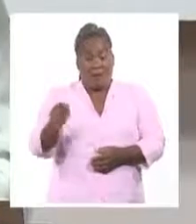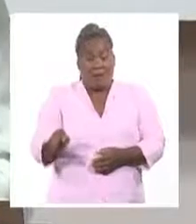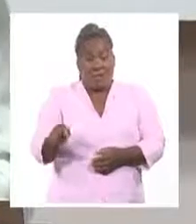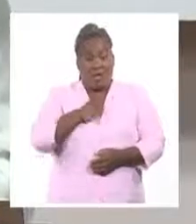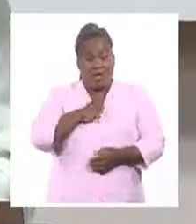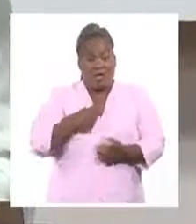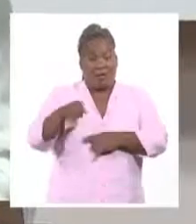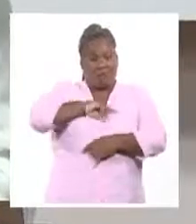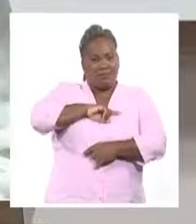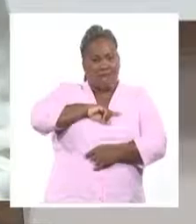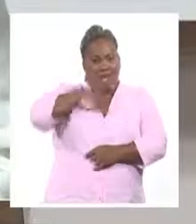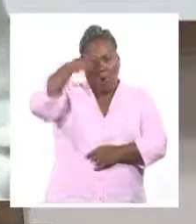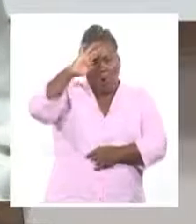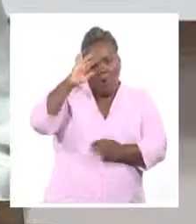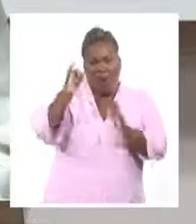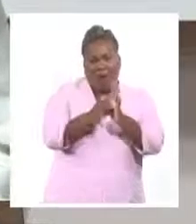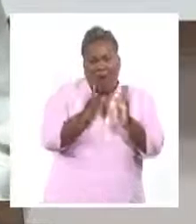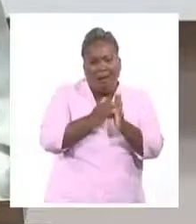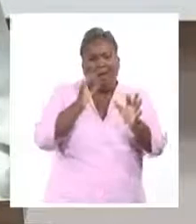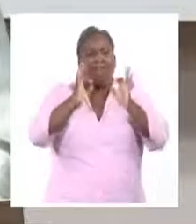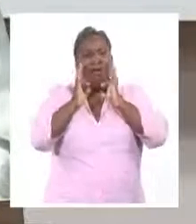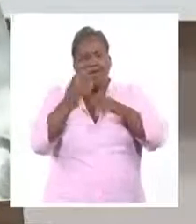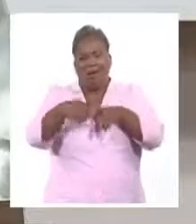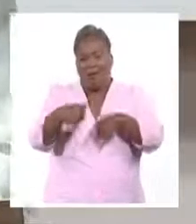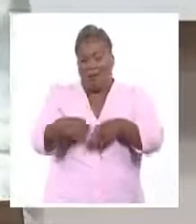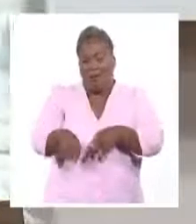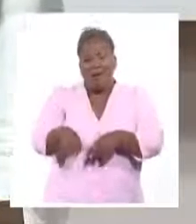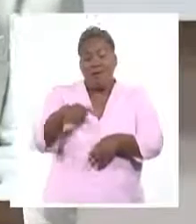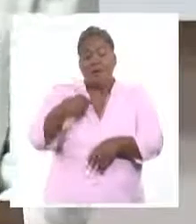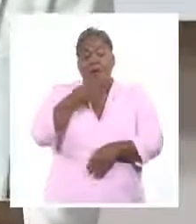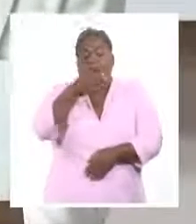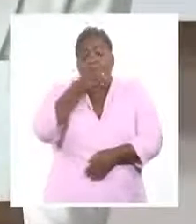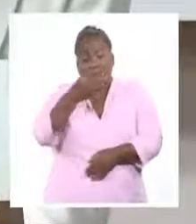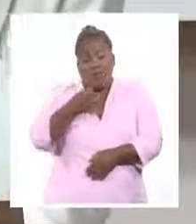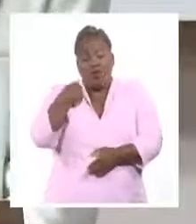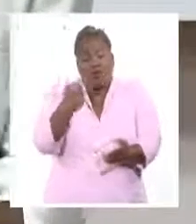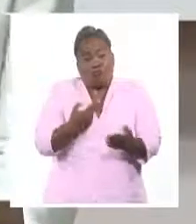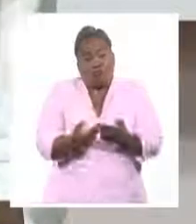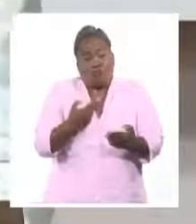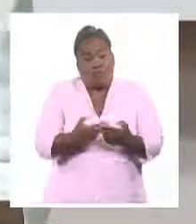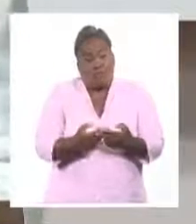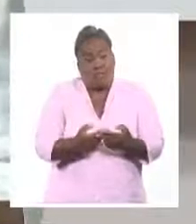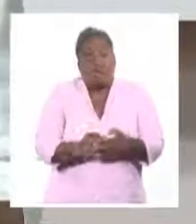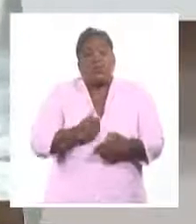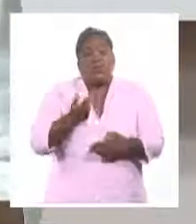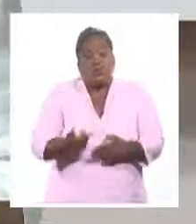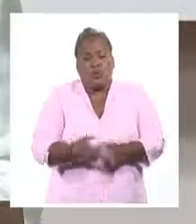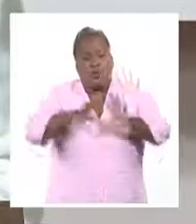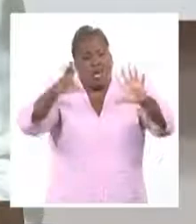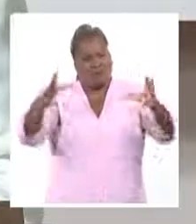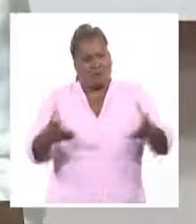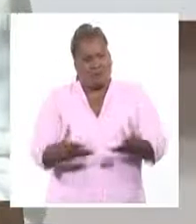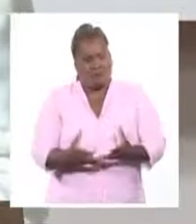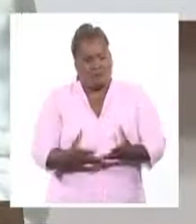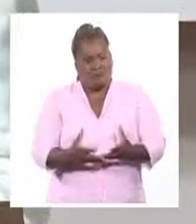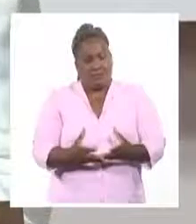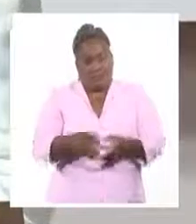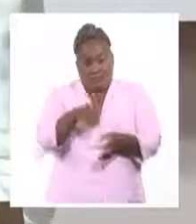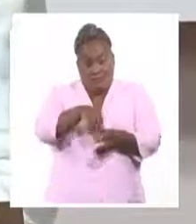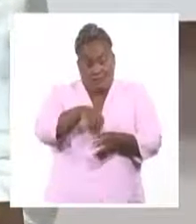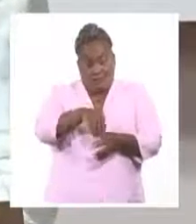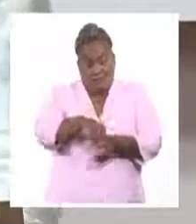mediocridad. Digo universal porque creo en el valor de la cultura en su sentido más amplio. Injértese en nuestras